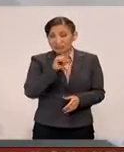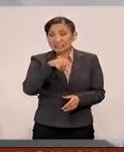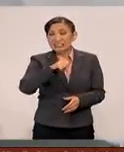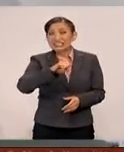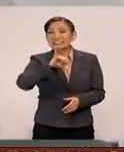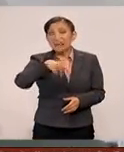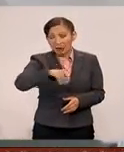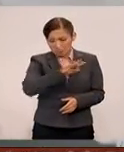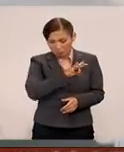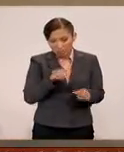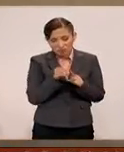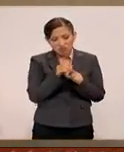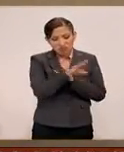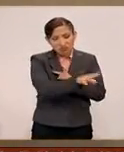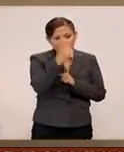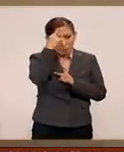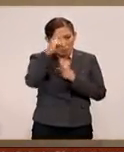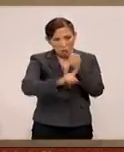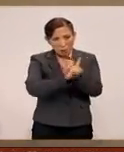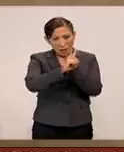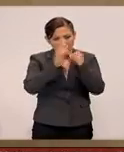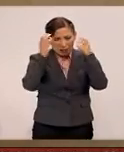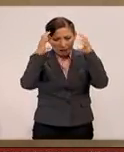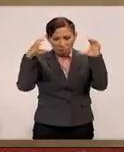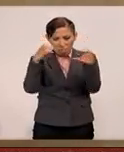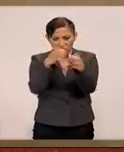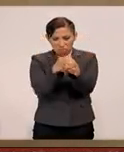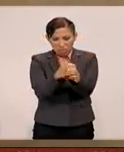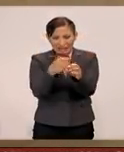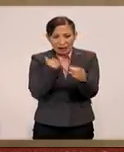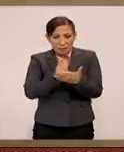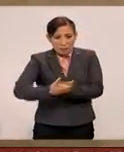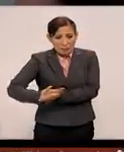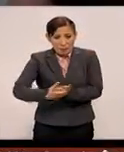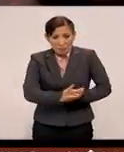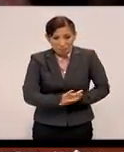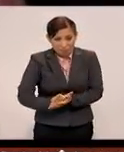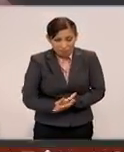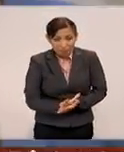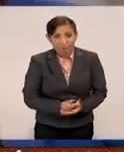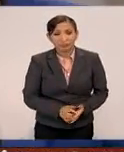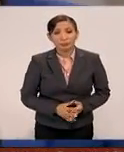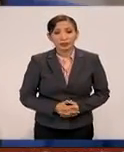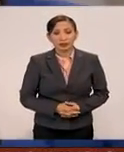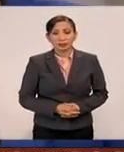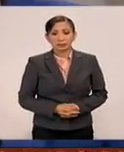puede provocar microcefalia y otros defectos cerebrales en los fetos.